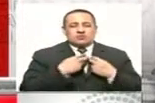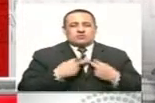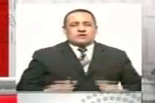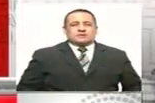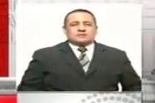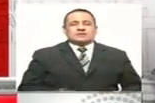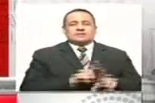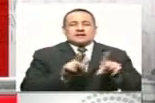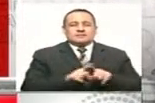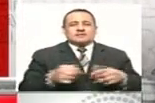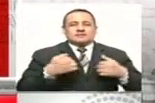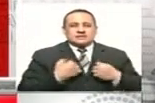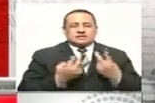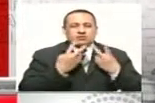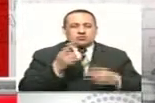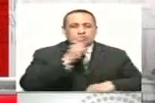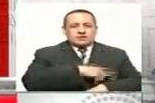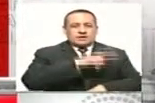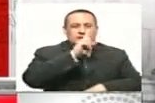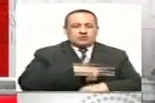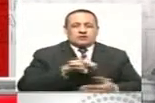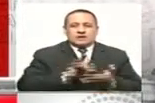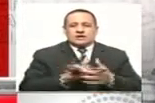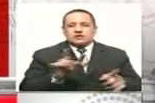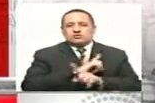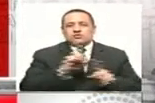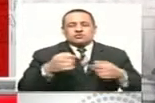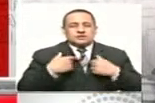Huancavelica también es el único región que no tiene